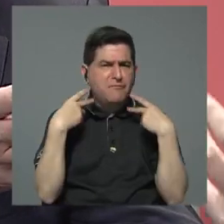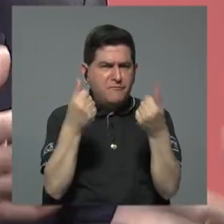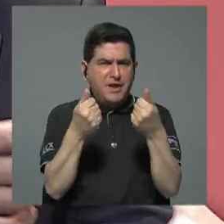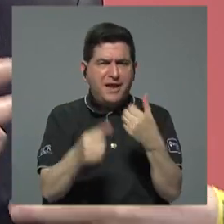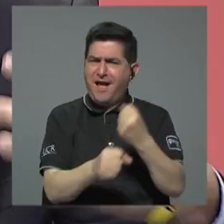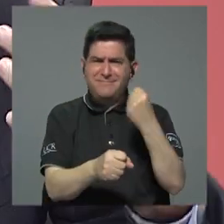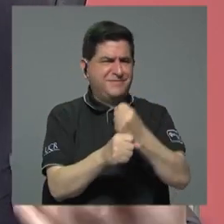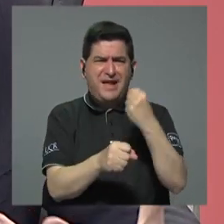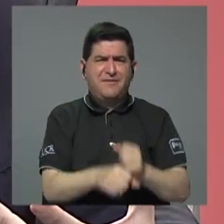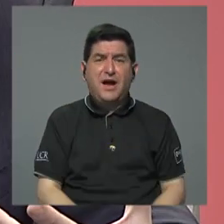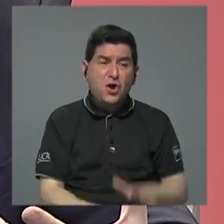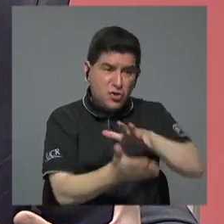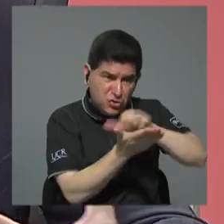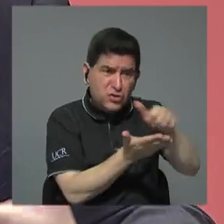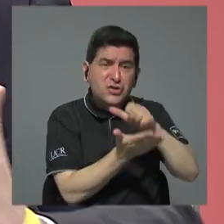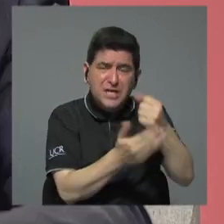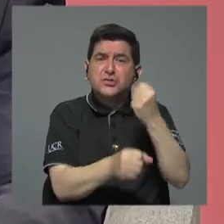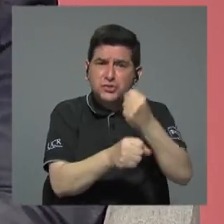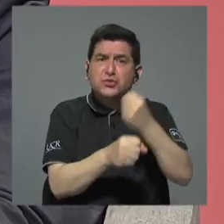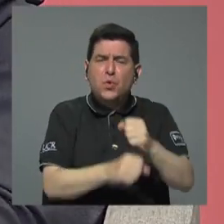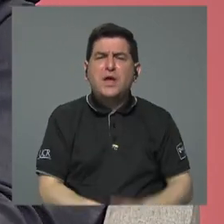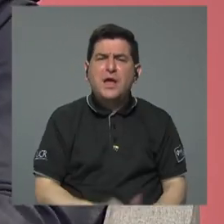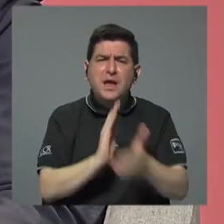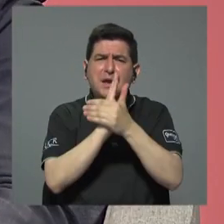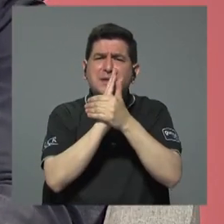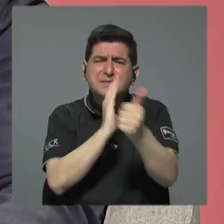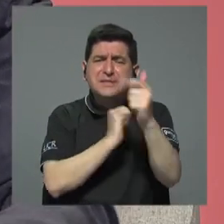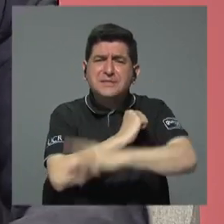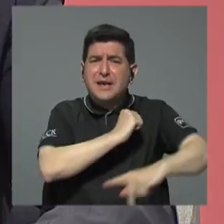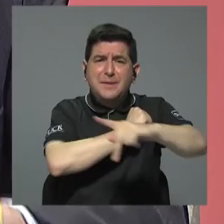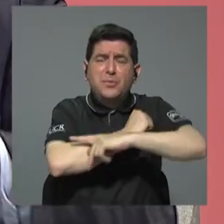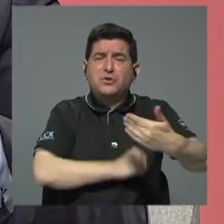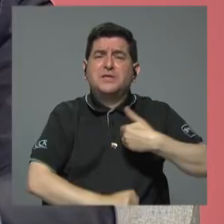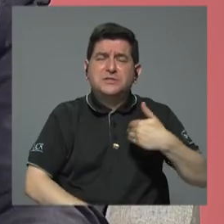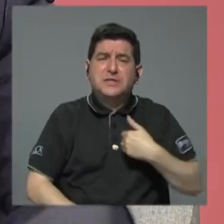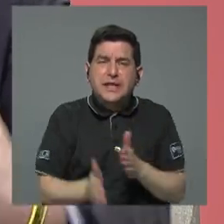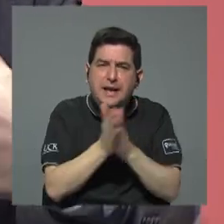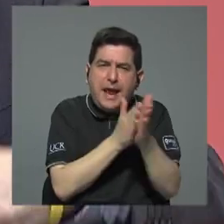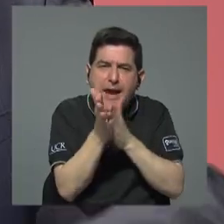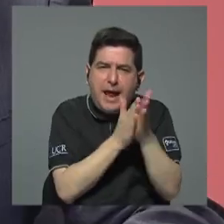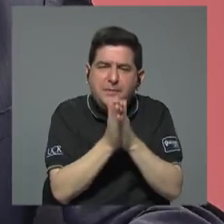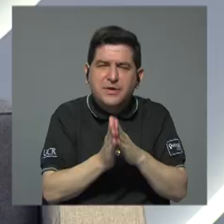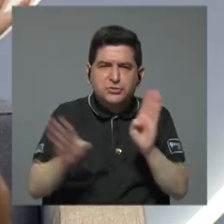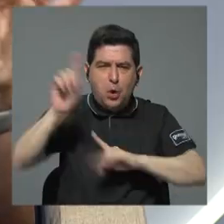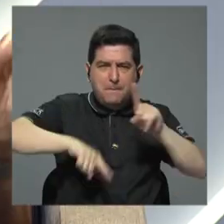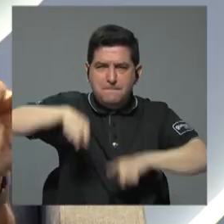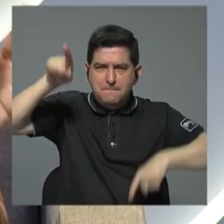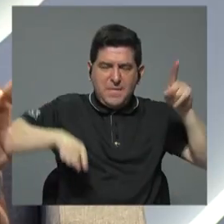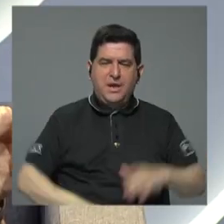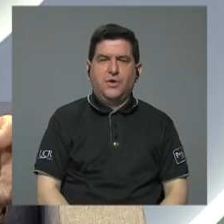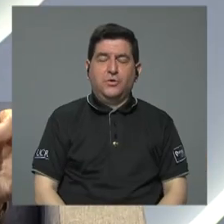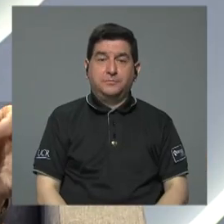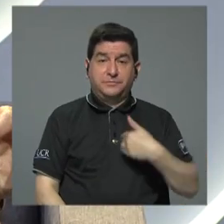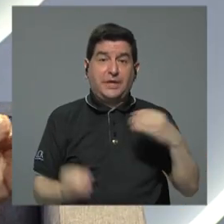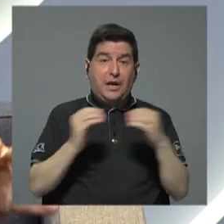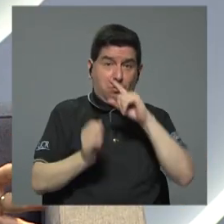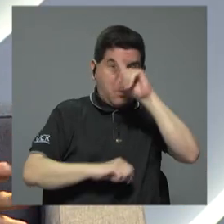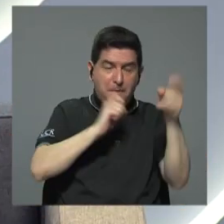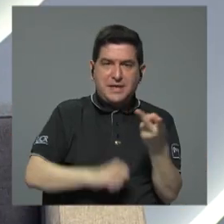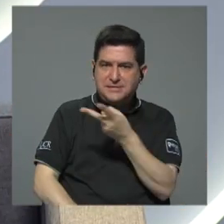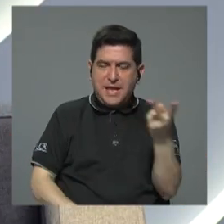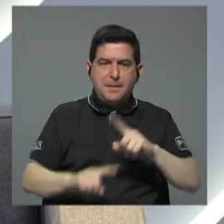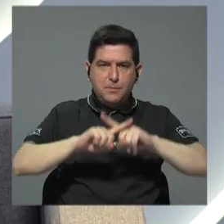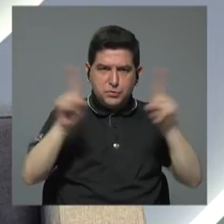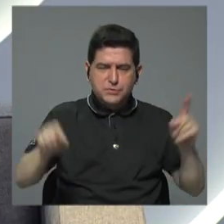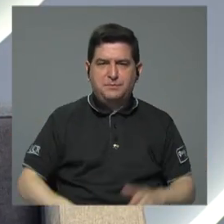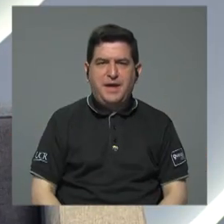generar empleos, se van a destruir empleos. Bueno, si el potencial de nuestro país es el aprovechamiento de esa biodiversidad. Vamos a hacer, y tengo más preguntas para ambos,